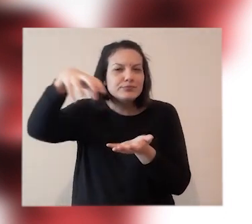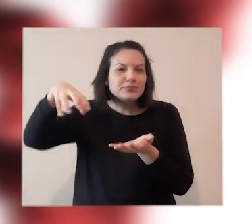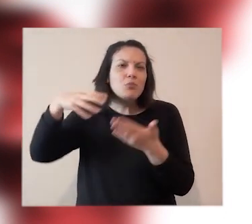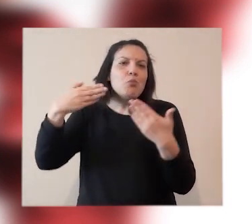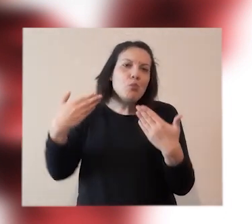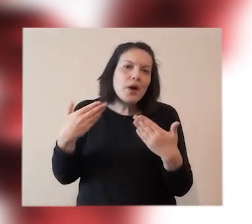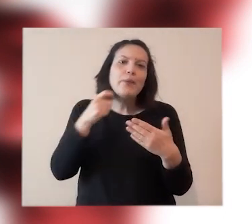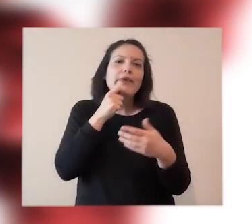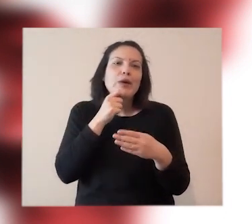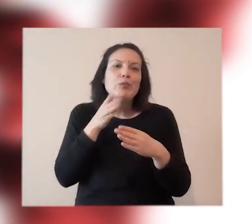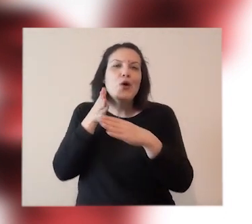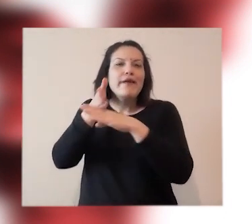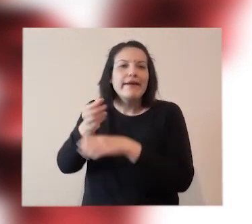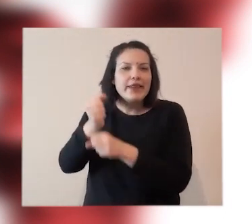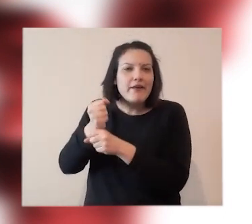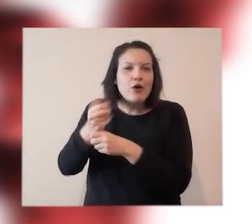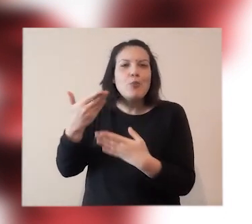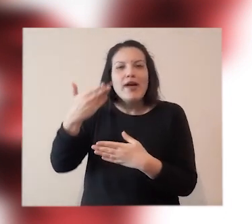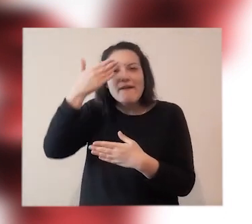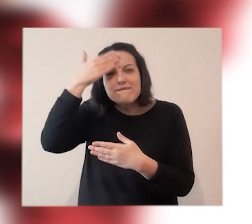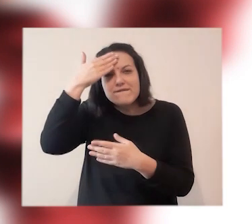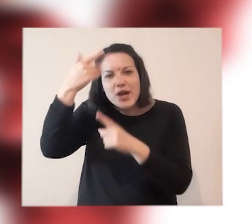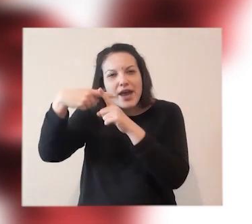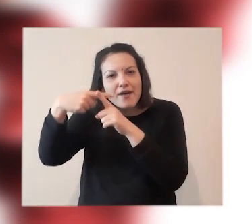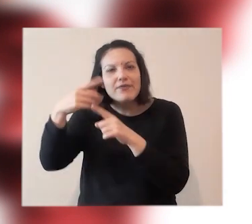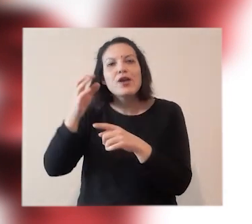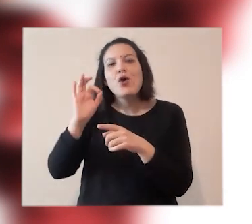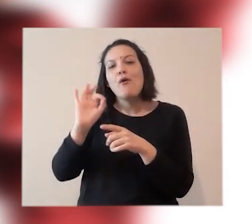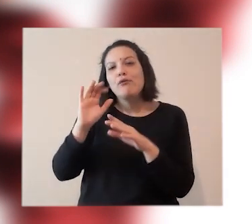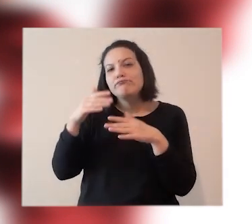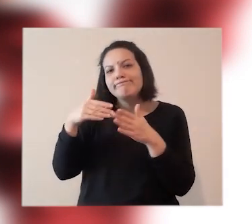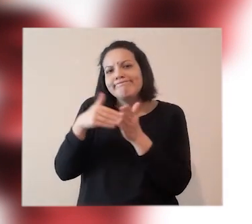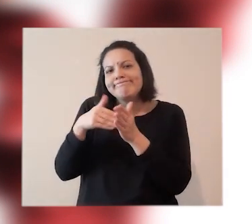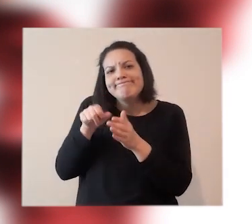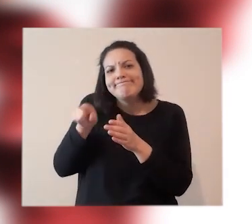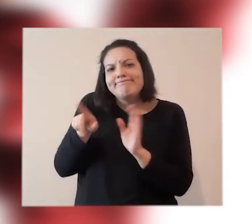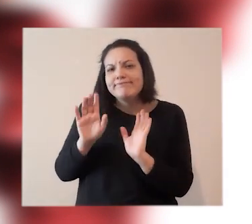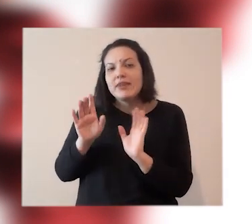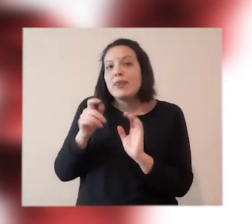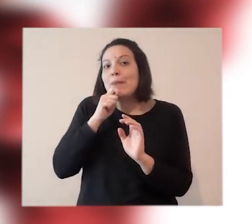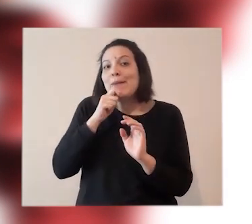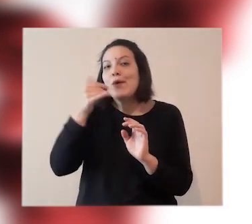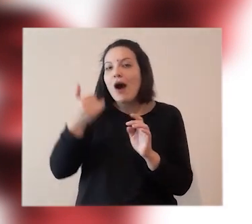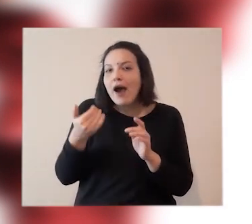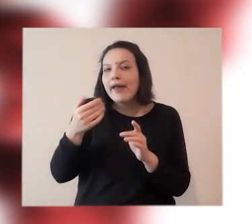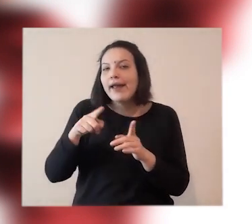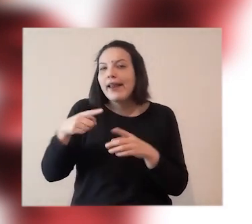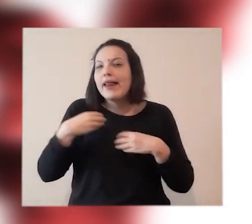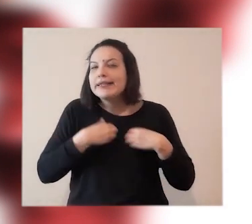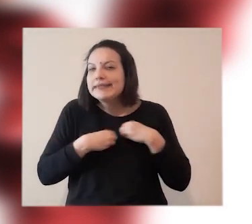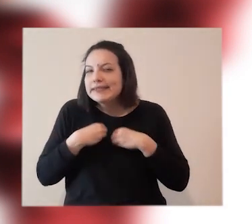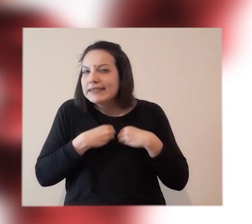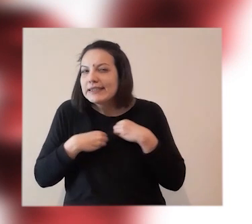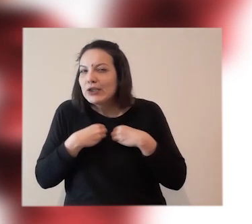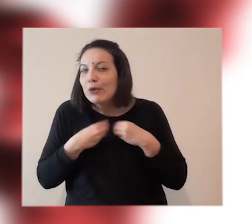la fiebre, el ingreso, o durante ciertos momentos del día, también es muy importante, si aparecen otros síntomas relacionados con esta